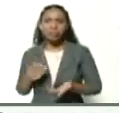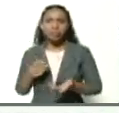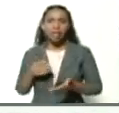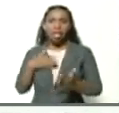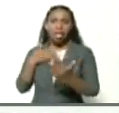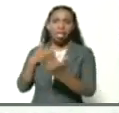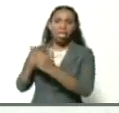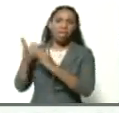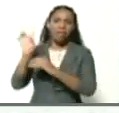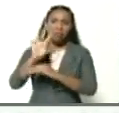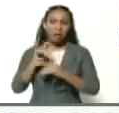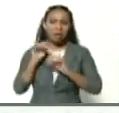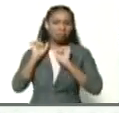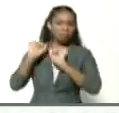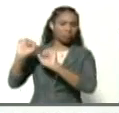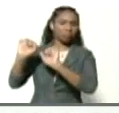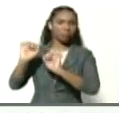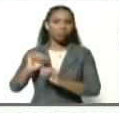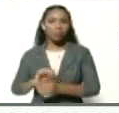antivenezolanismo.